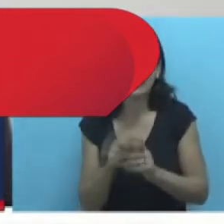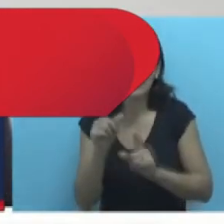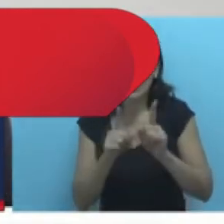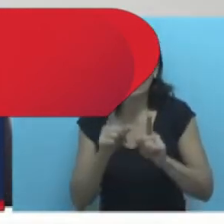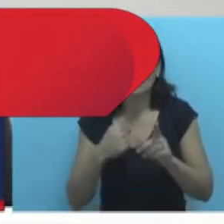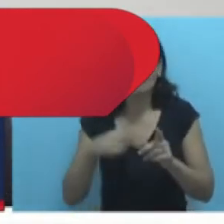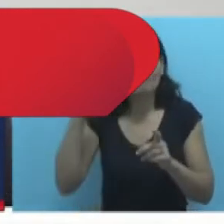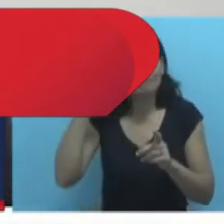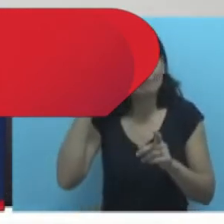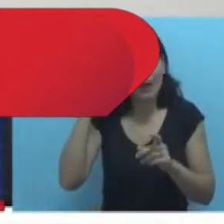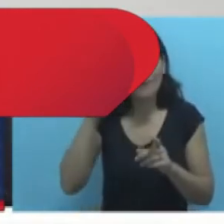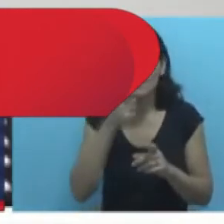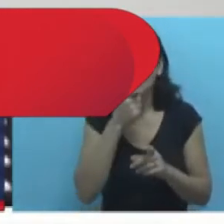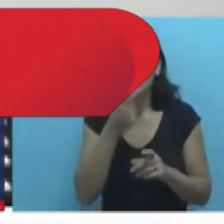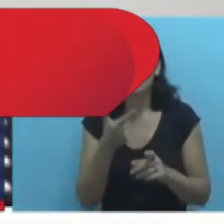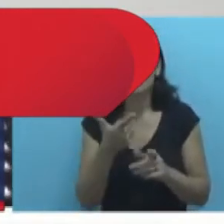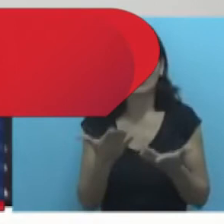compartir, la del